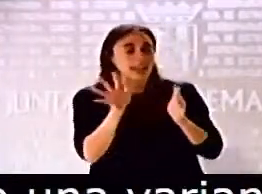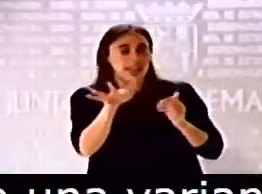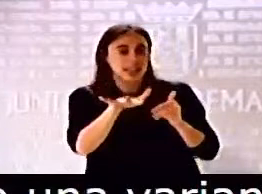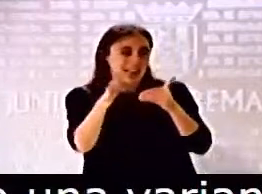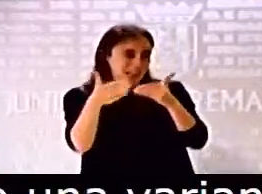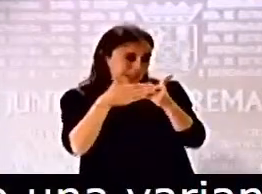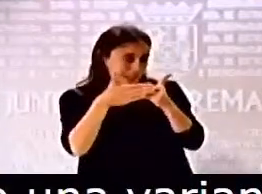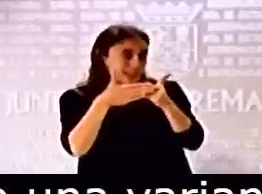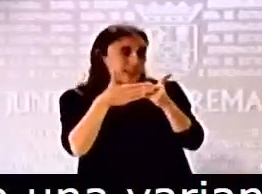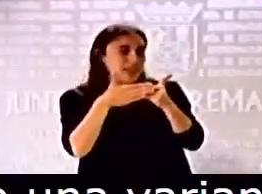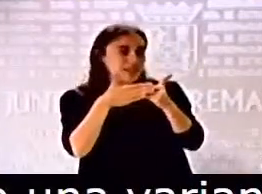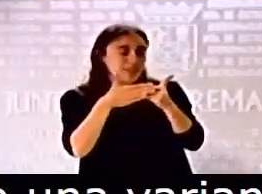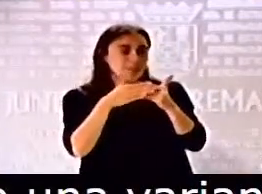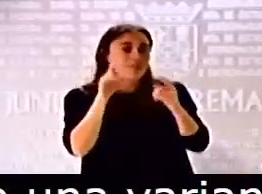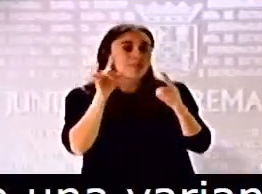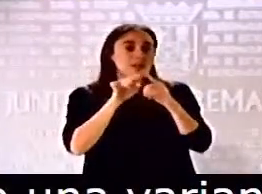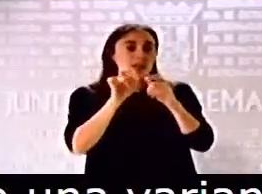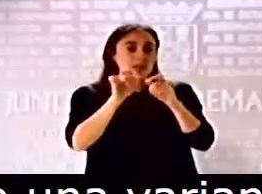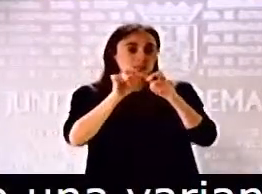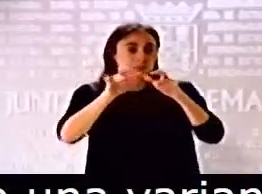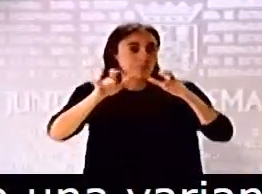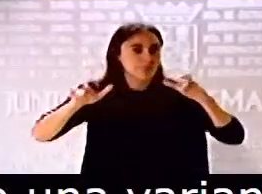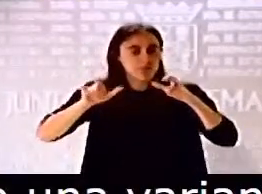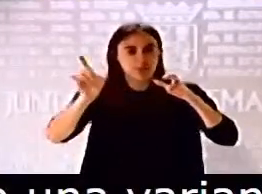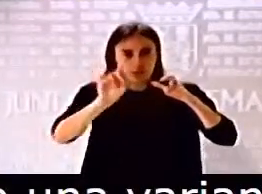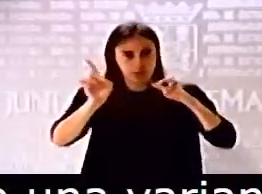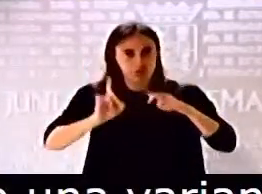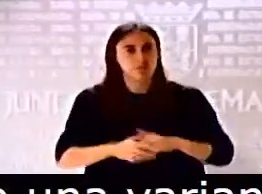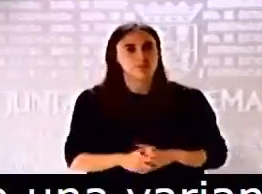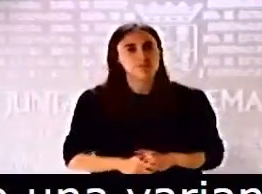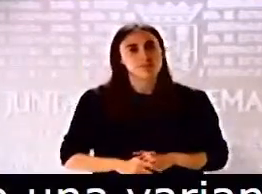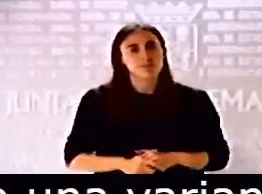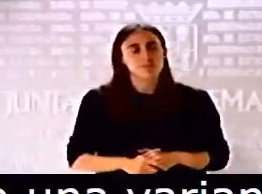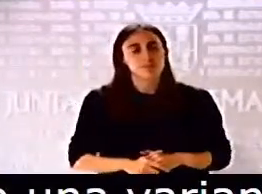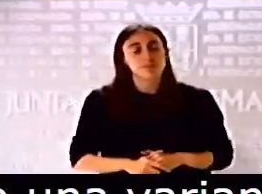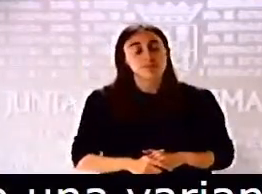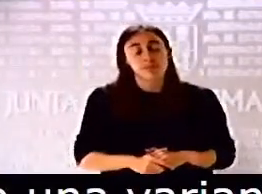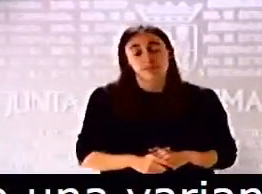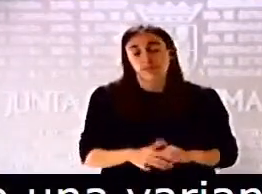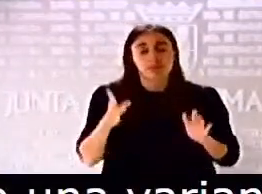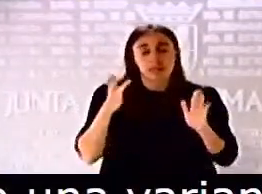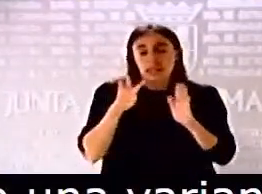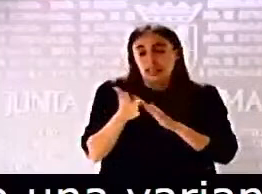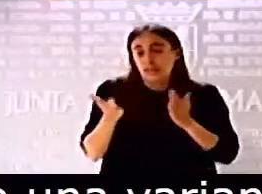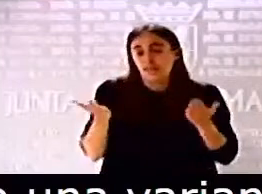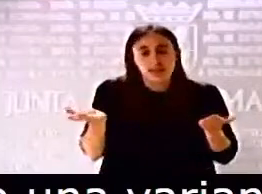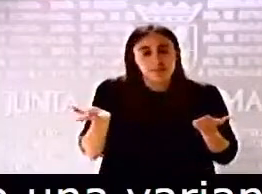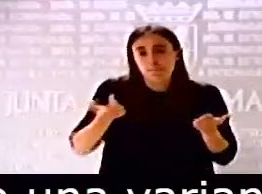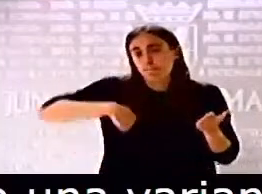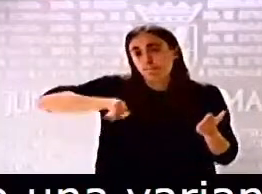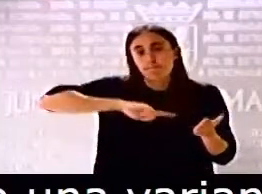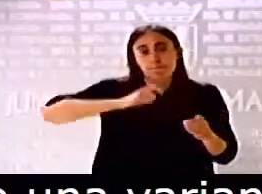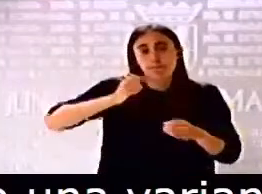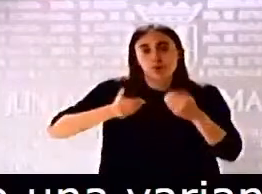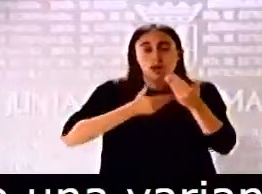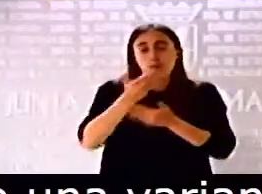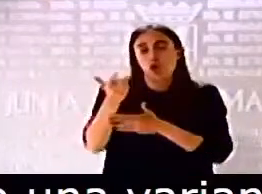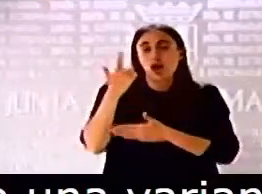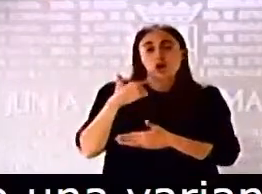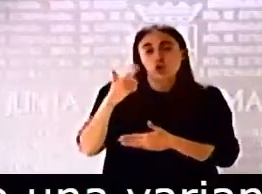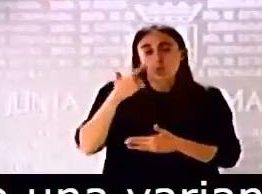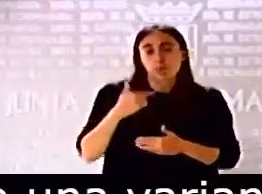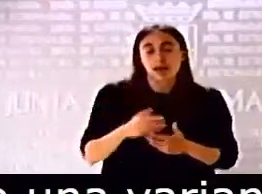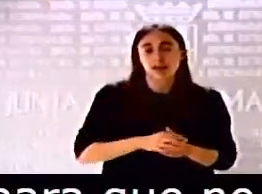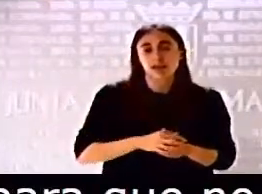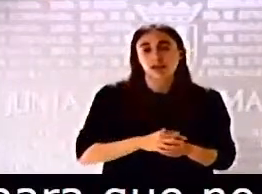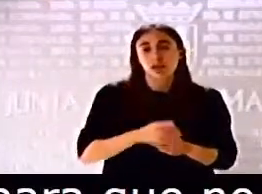no se propagase, ¿no? Con lo cual, pues nos tendremos que acostumbrar y nos tendremos que